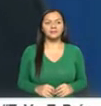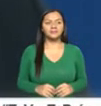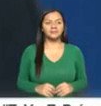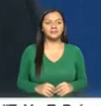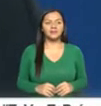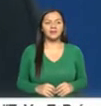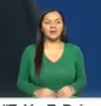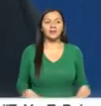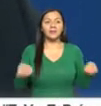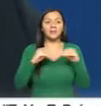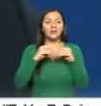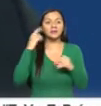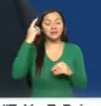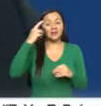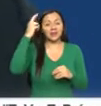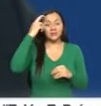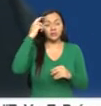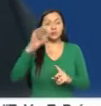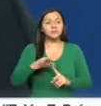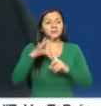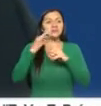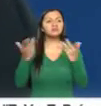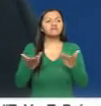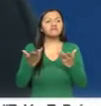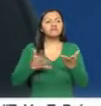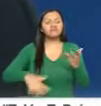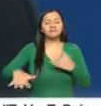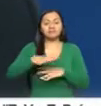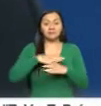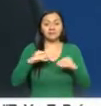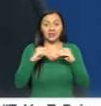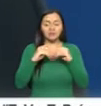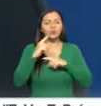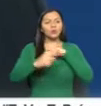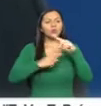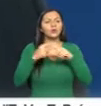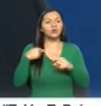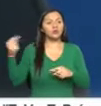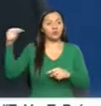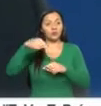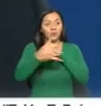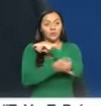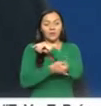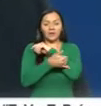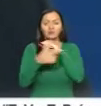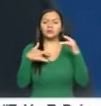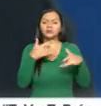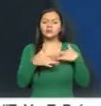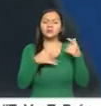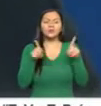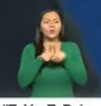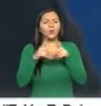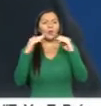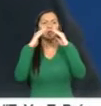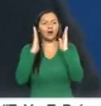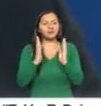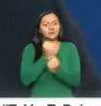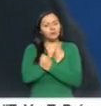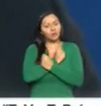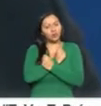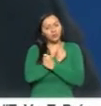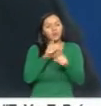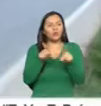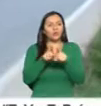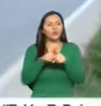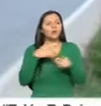Una de las razones también por la que estoy aquí es que cuando vengo a este país me siento como en casa, porque me siento